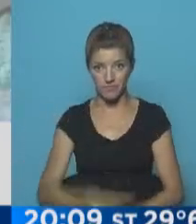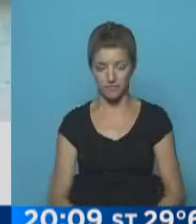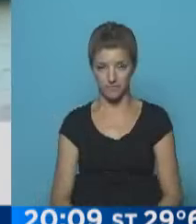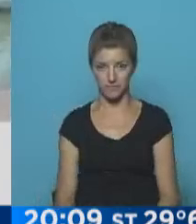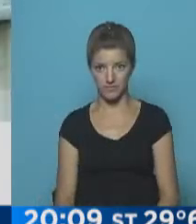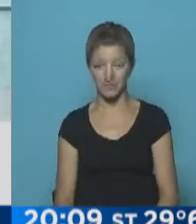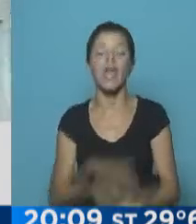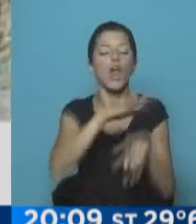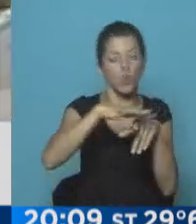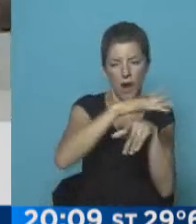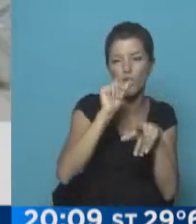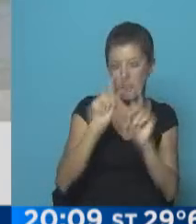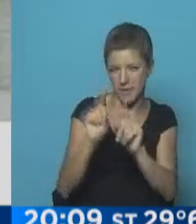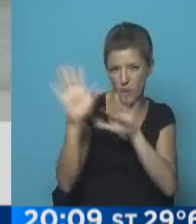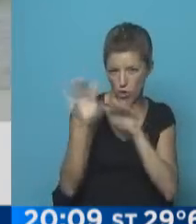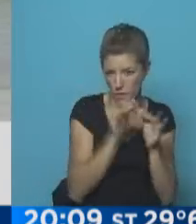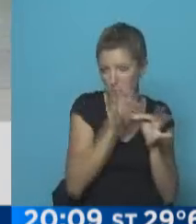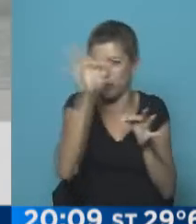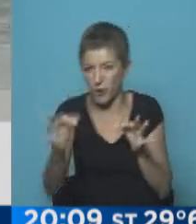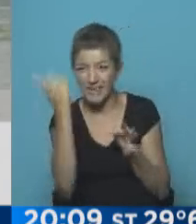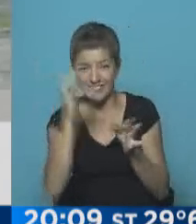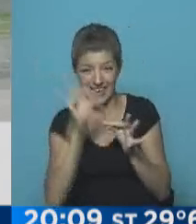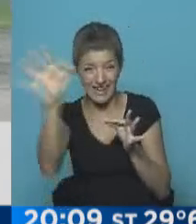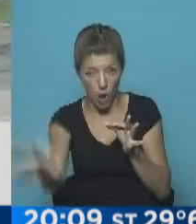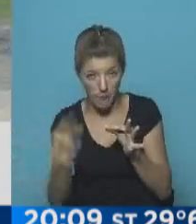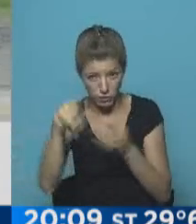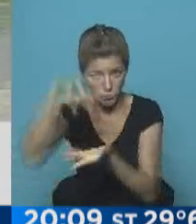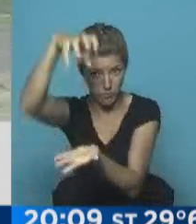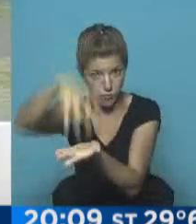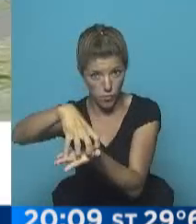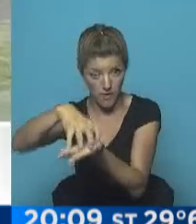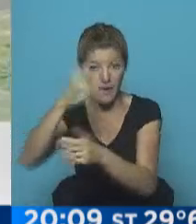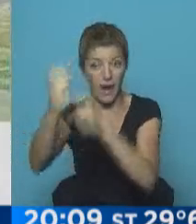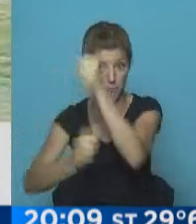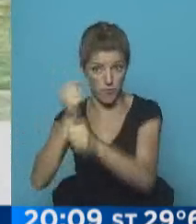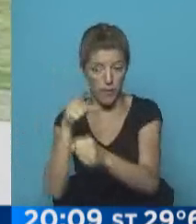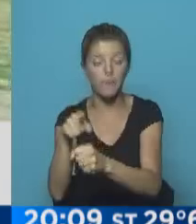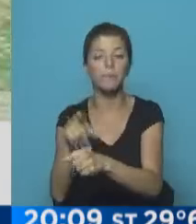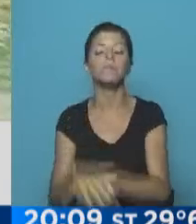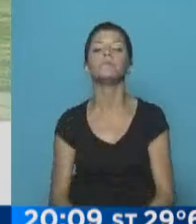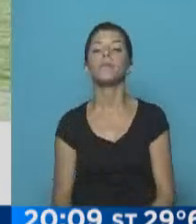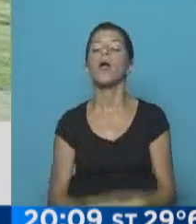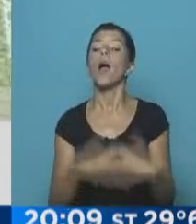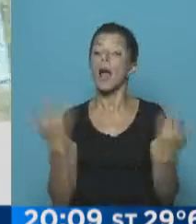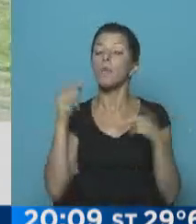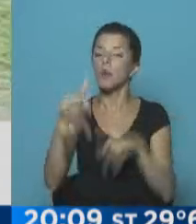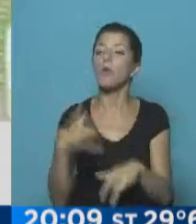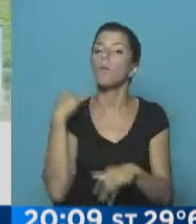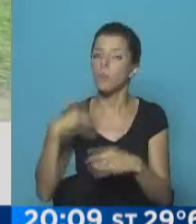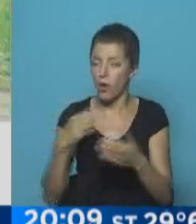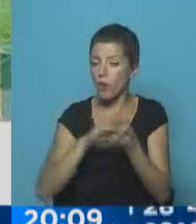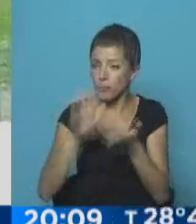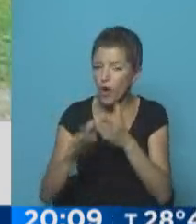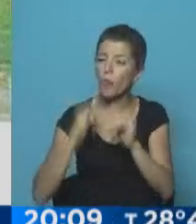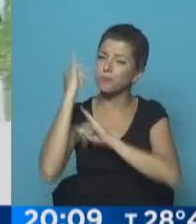el mismo nombre, sobre la ruta provincial 1 hacia Santa Fe Capital. Podemos comenzar a reconstruir